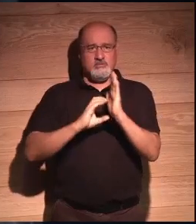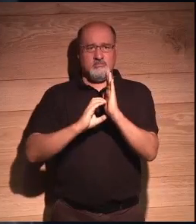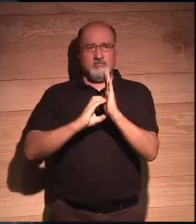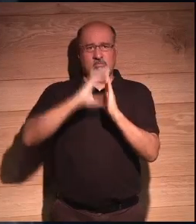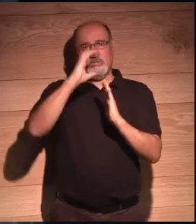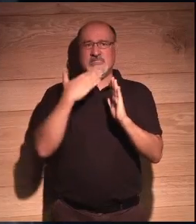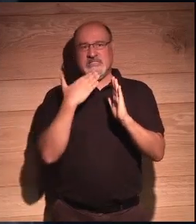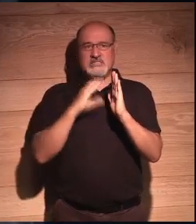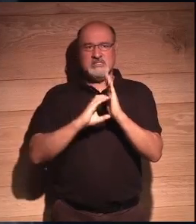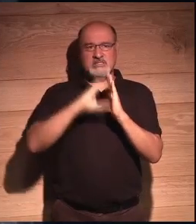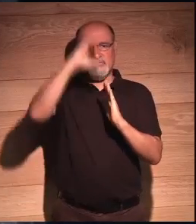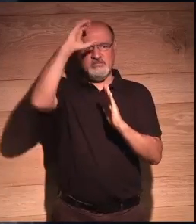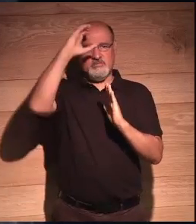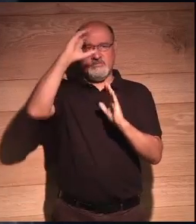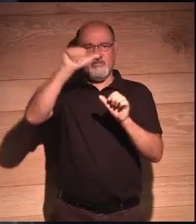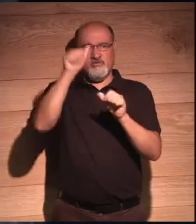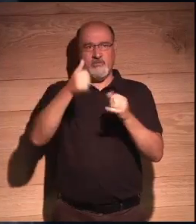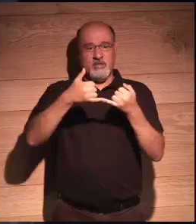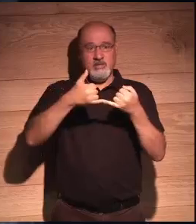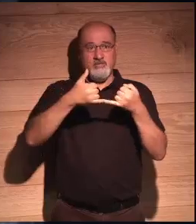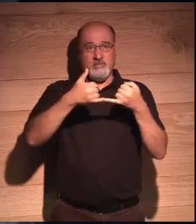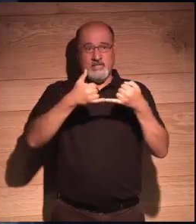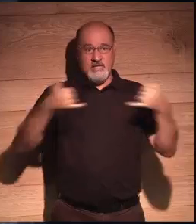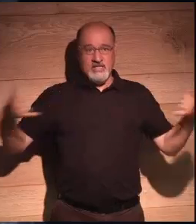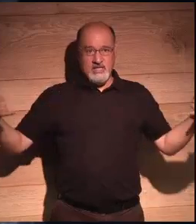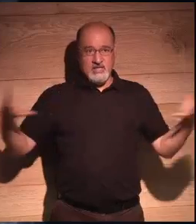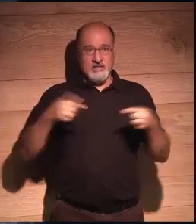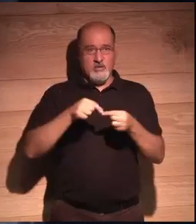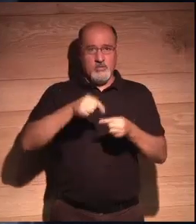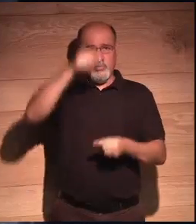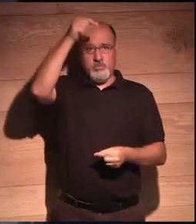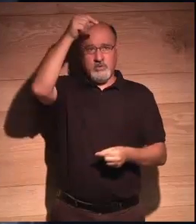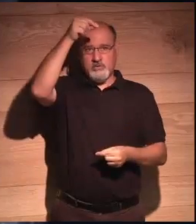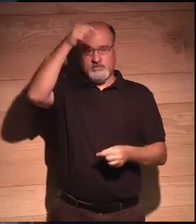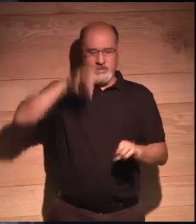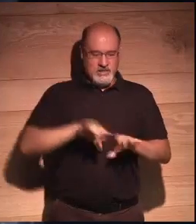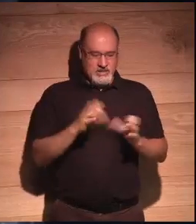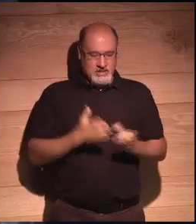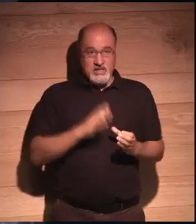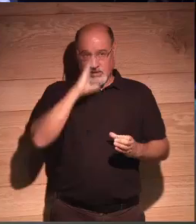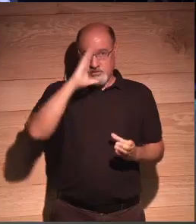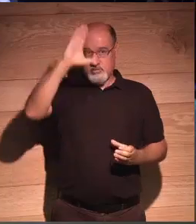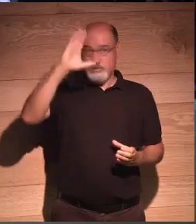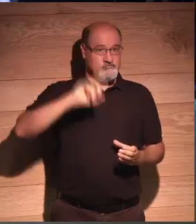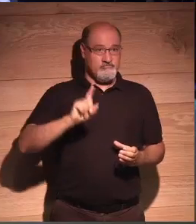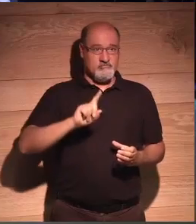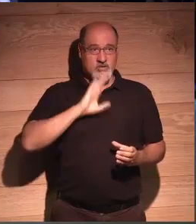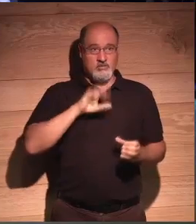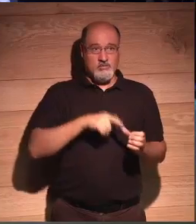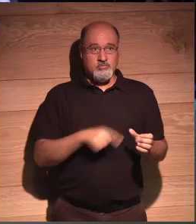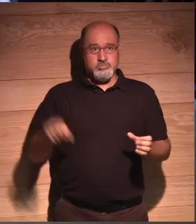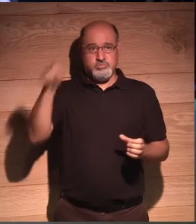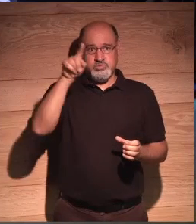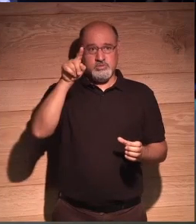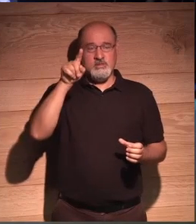cómodo es, en vez de subir en línea recta, que es un poco lo que pintaríamos todos, ¿no? Tierra, Luna y ¡zas! Haces aquí esta línea que ya está marcada, ¿no? Pero ellos